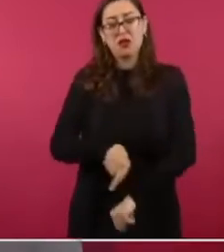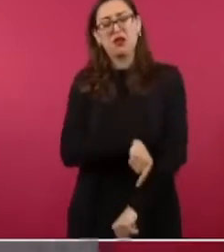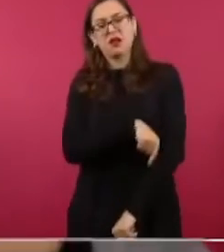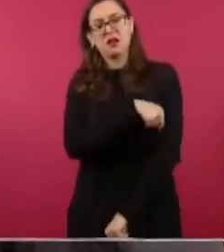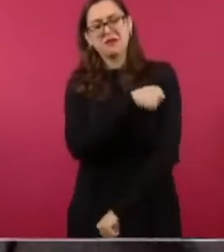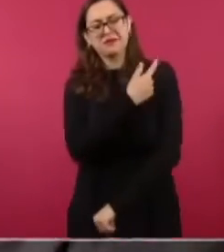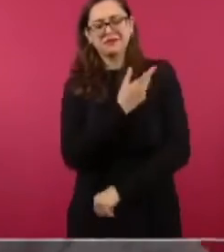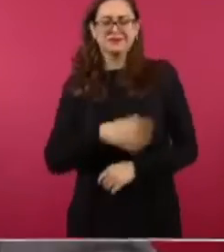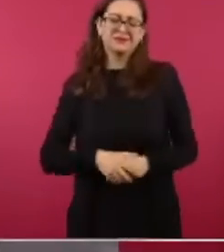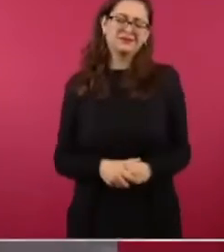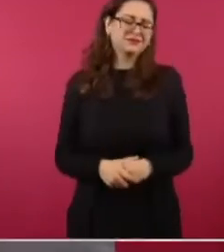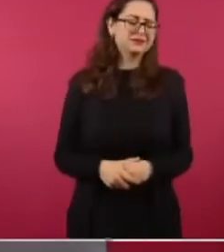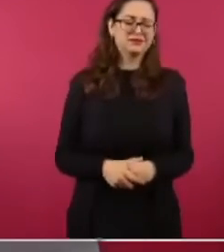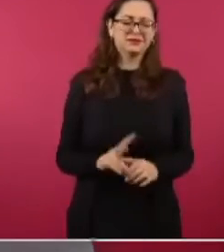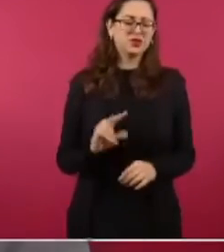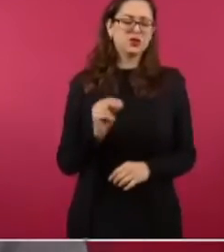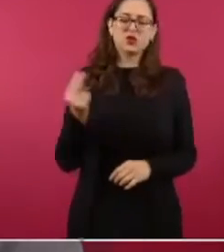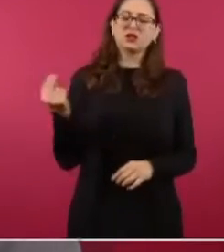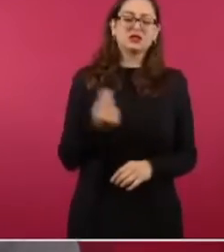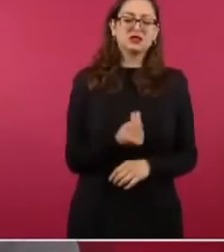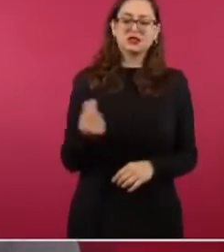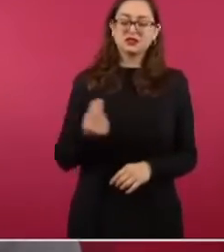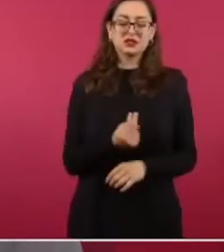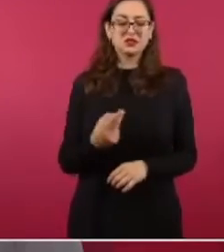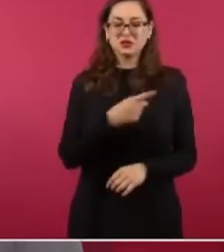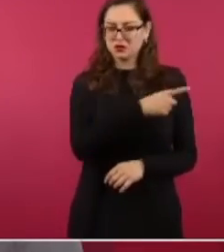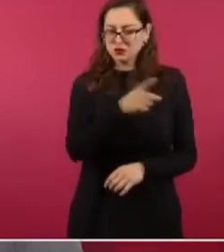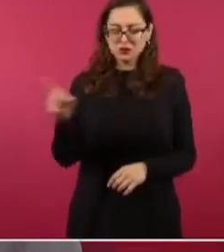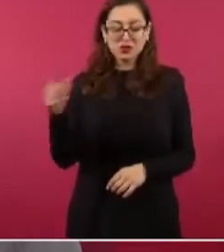Pues toda esa policía